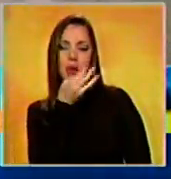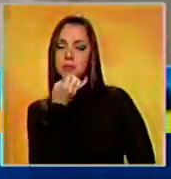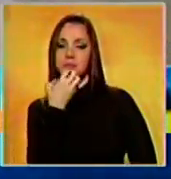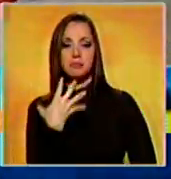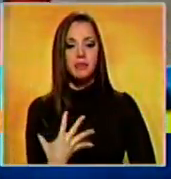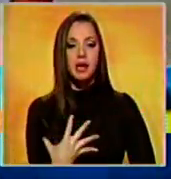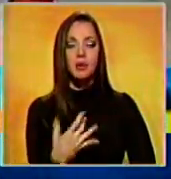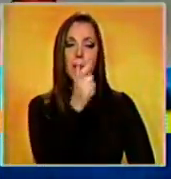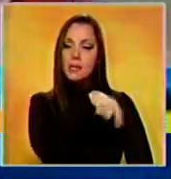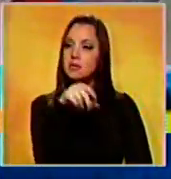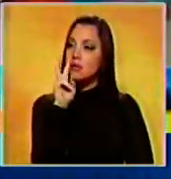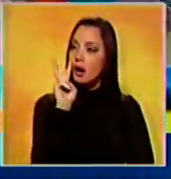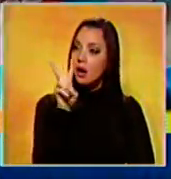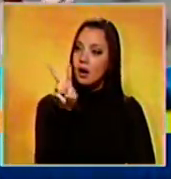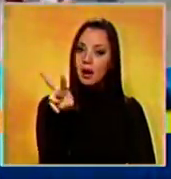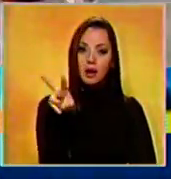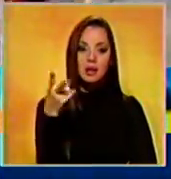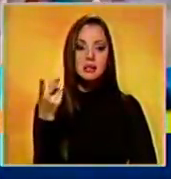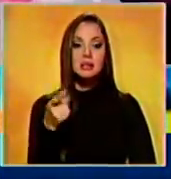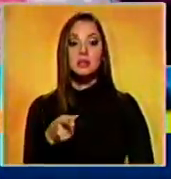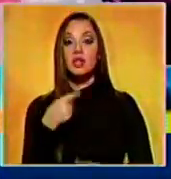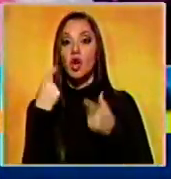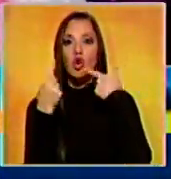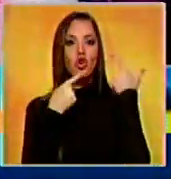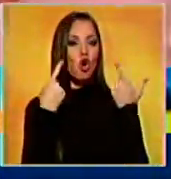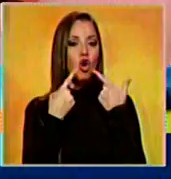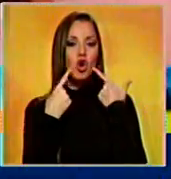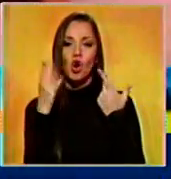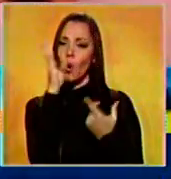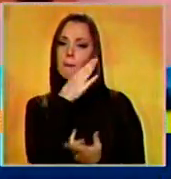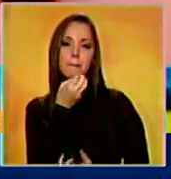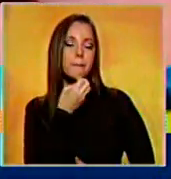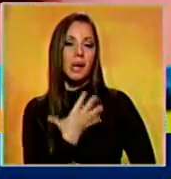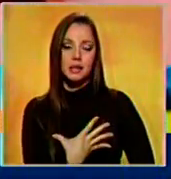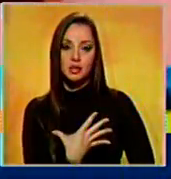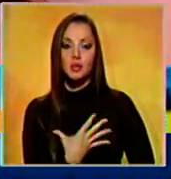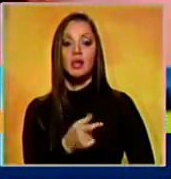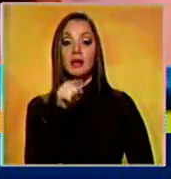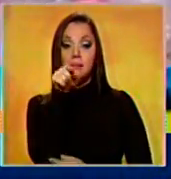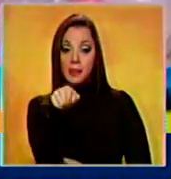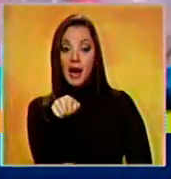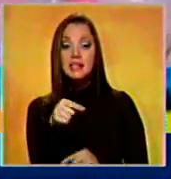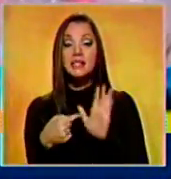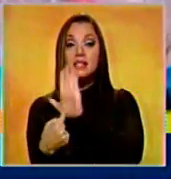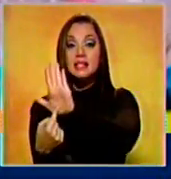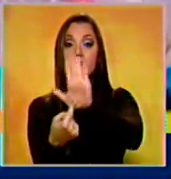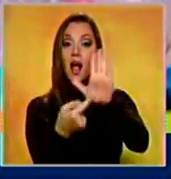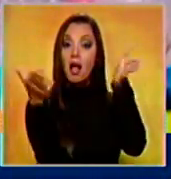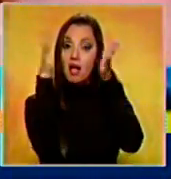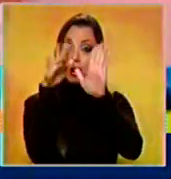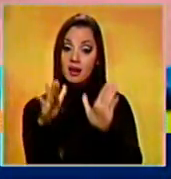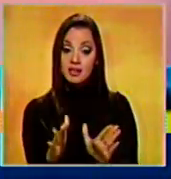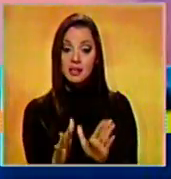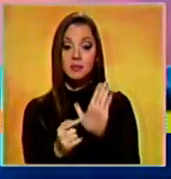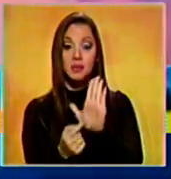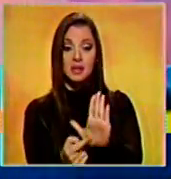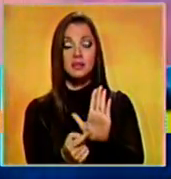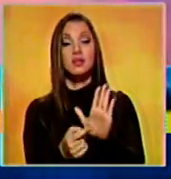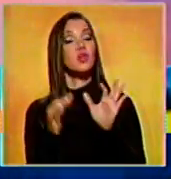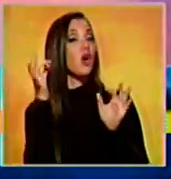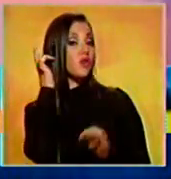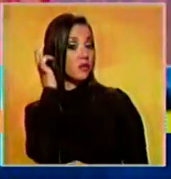al personal en un colorista y sexy desfile donde ofrecieron una seductora visión de sus novedades